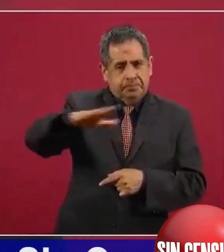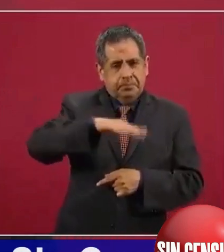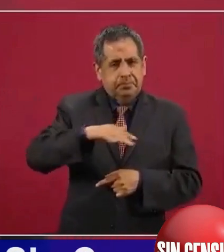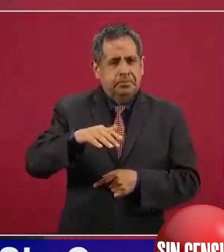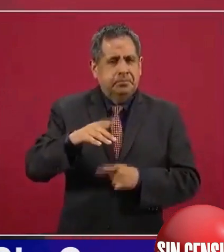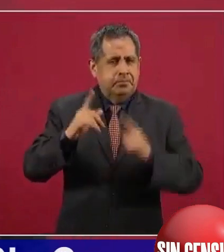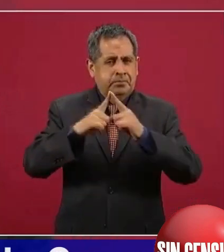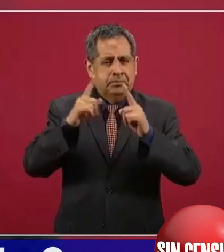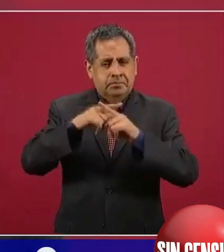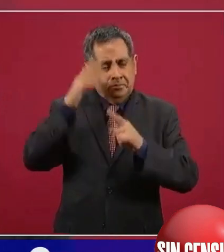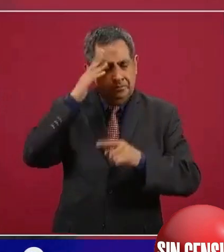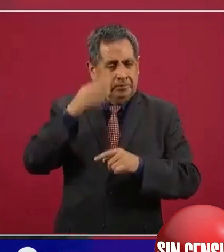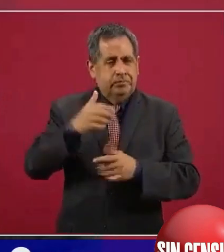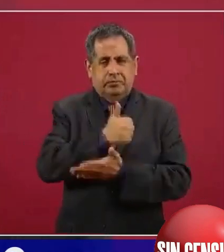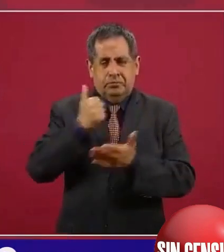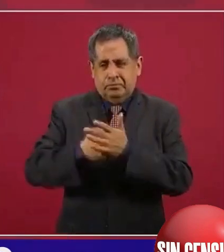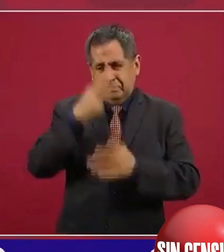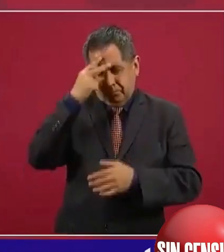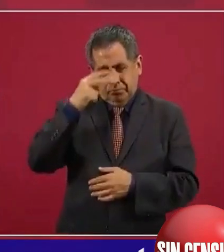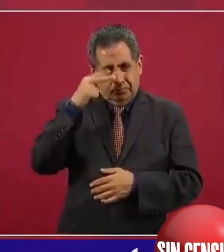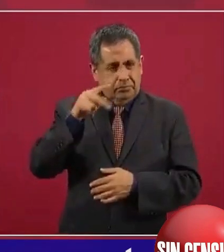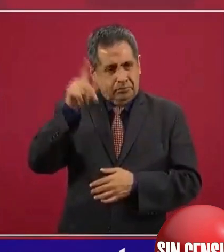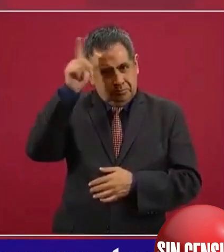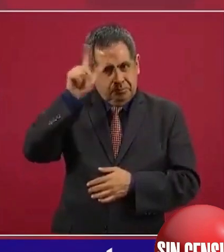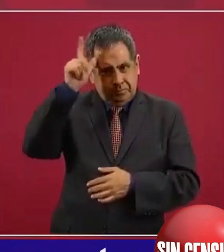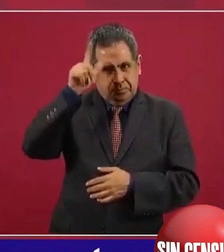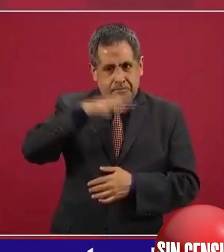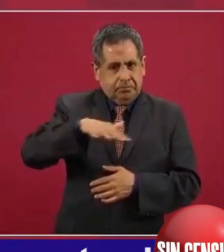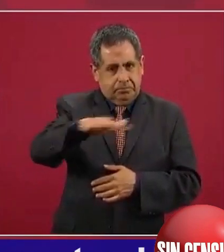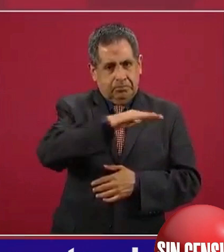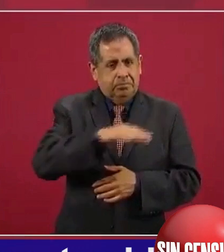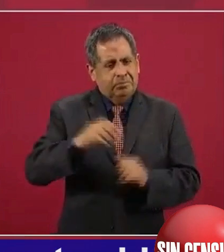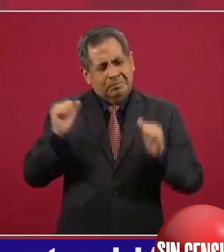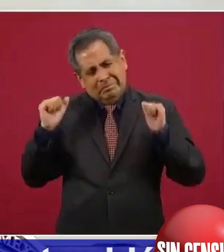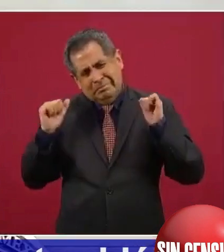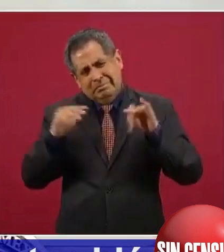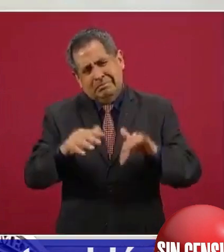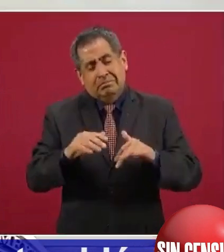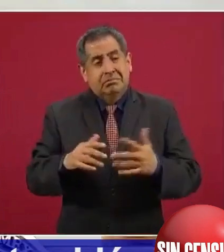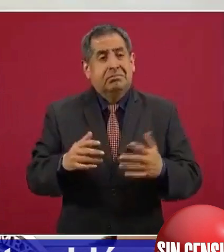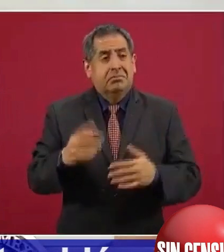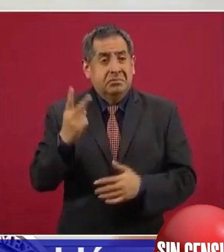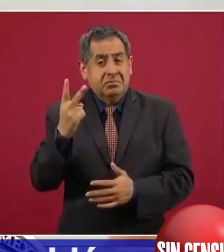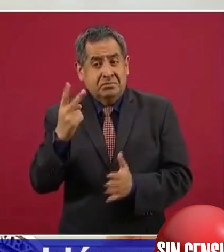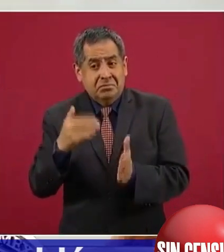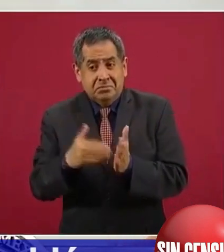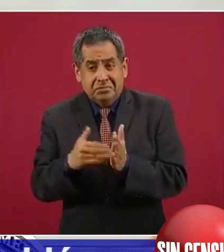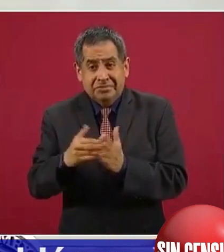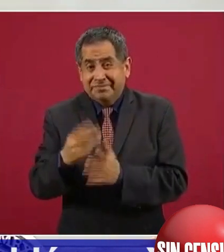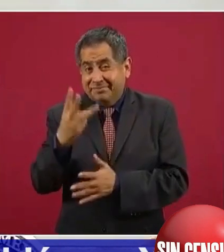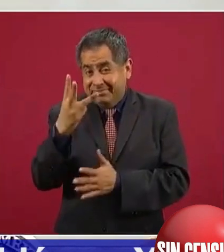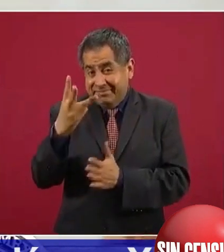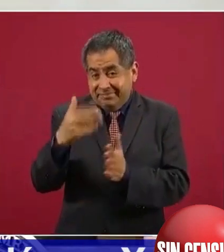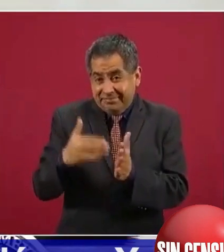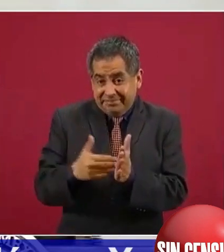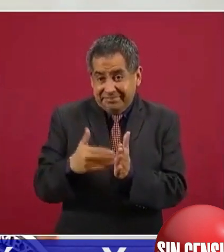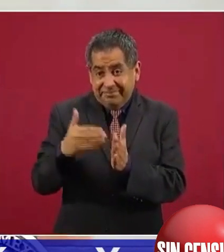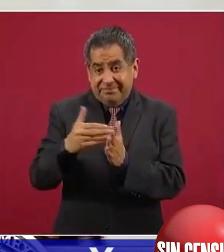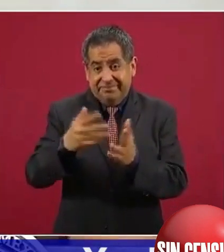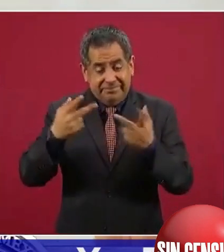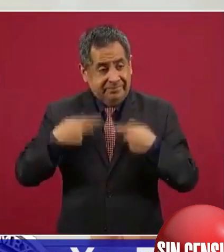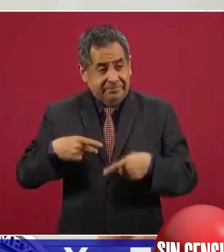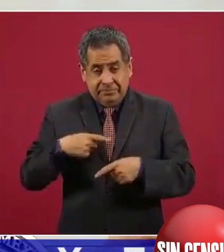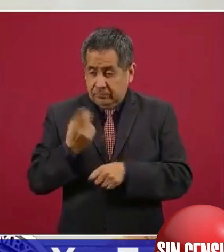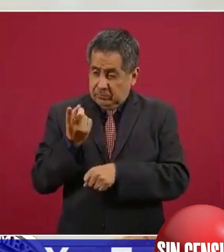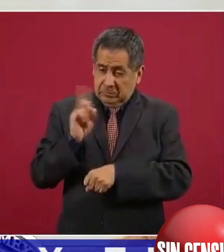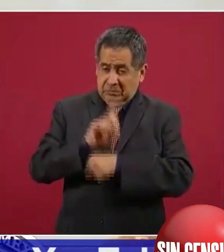norte de la Ciudad de México, está documentado que se pueden llegar a congregar hasta 2 millones o 3 millones de personas al